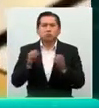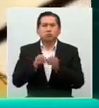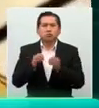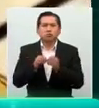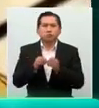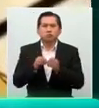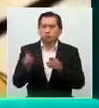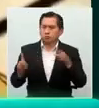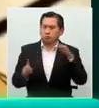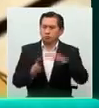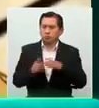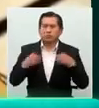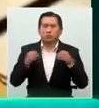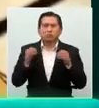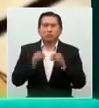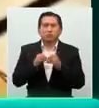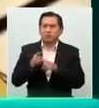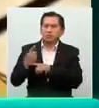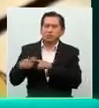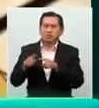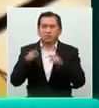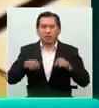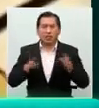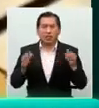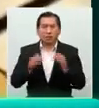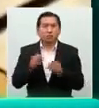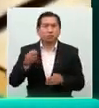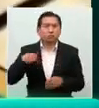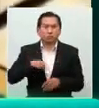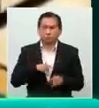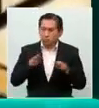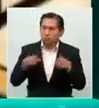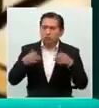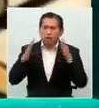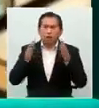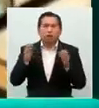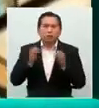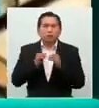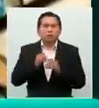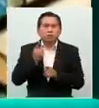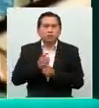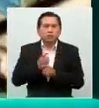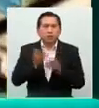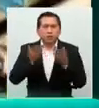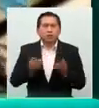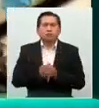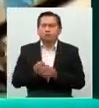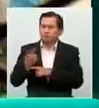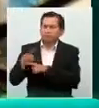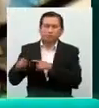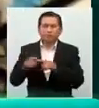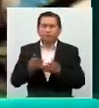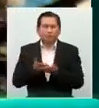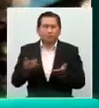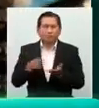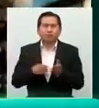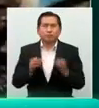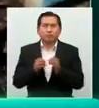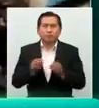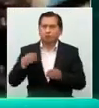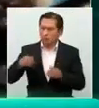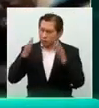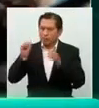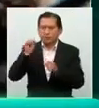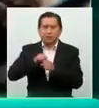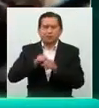en los seis centros penitenciarios del Departamento de La Paz, hemos estado atendiendo en las distintas áreas. He estado